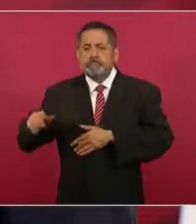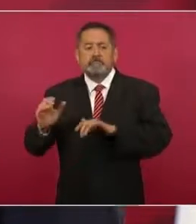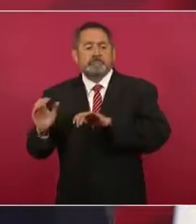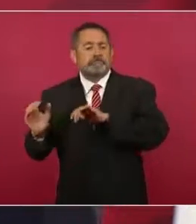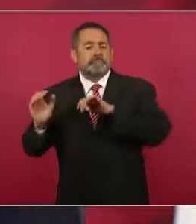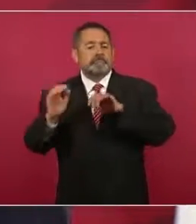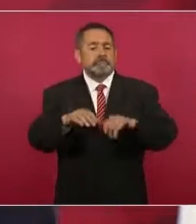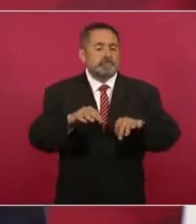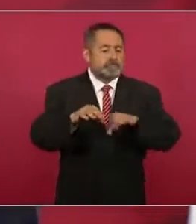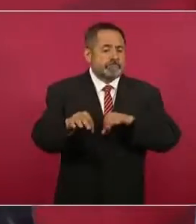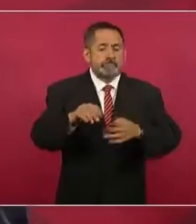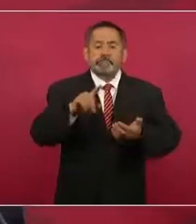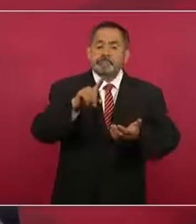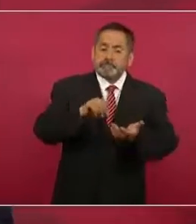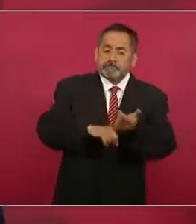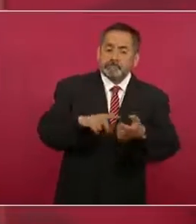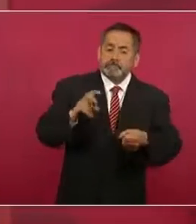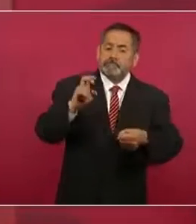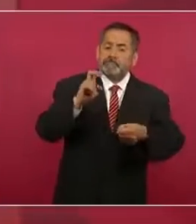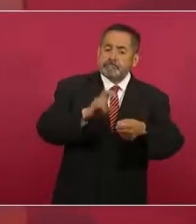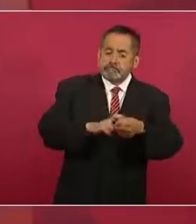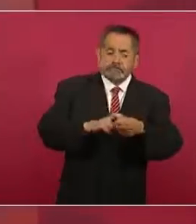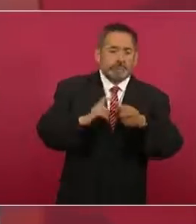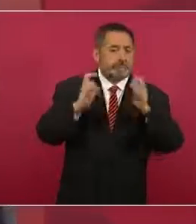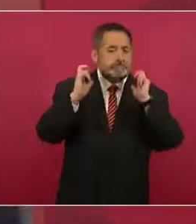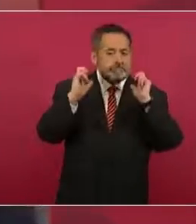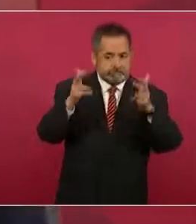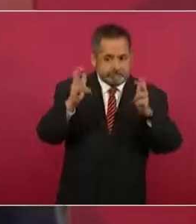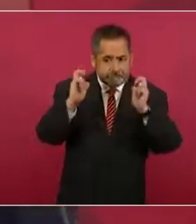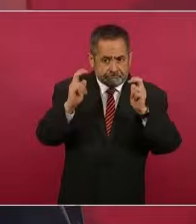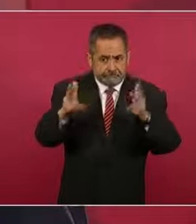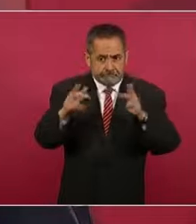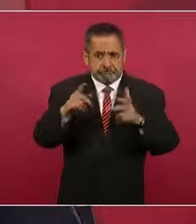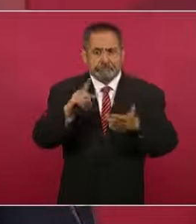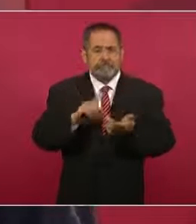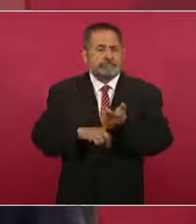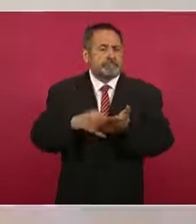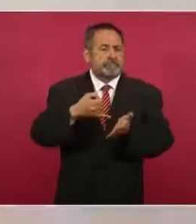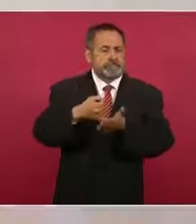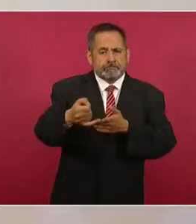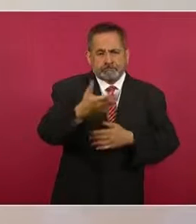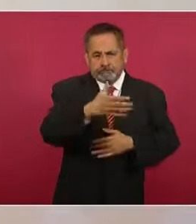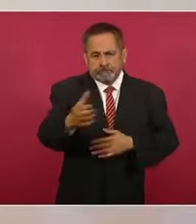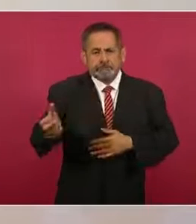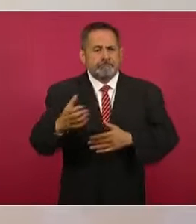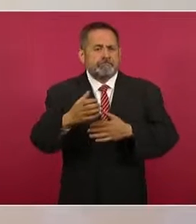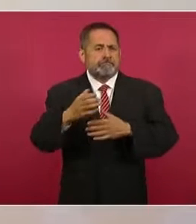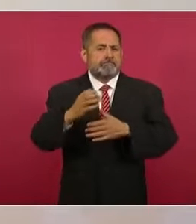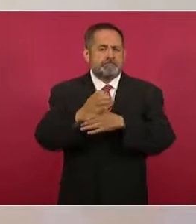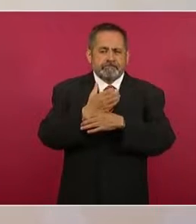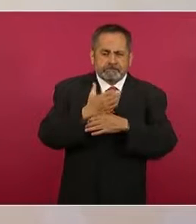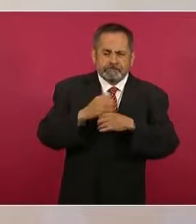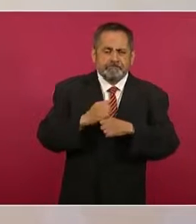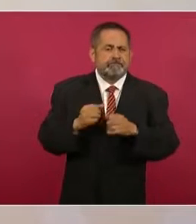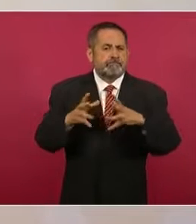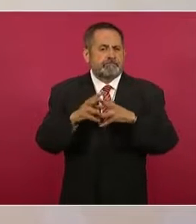Chiapas, en las fincas de café, de plátano,